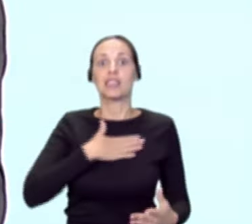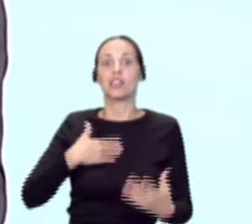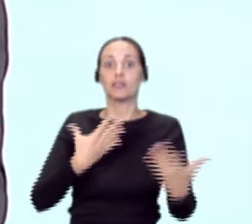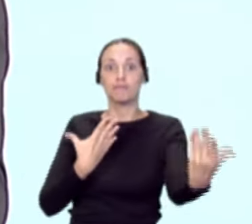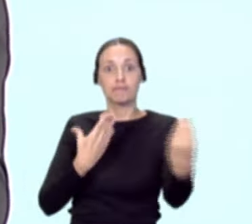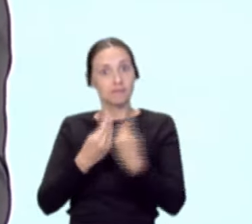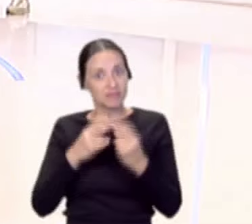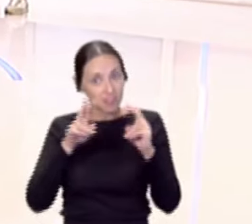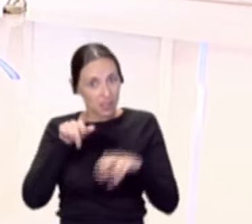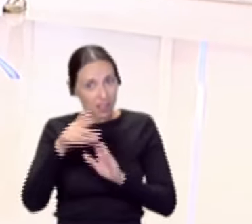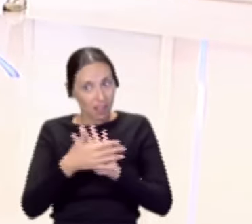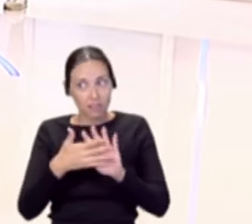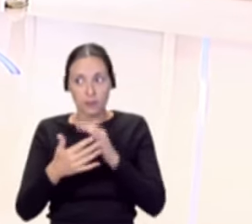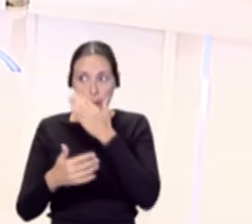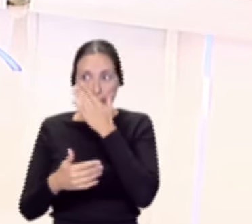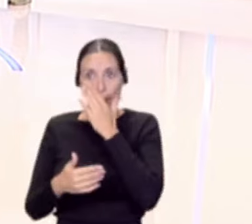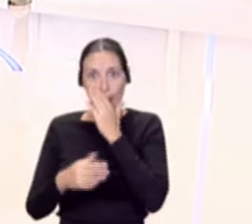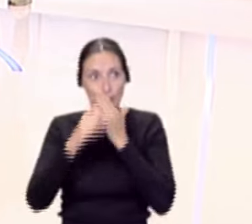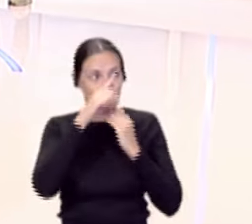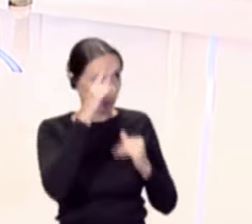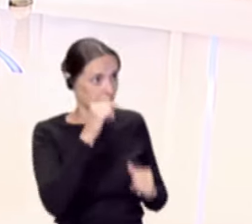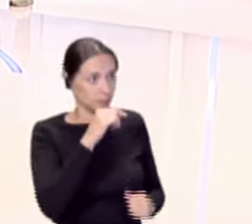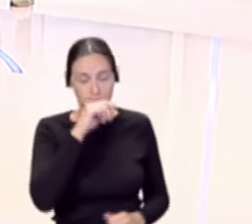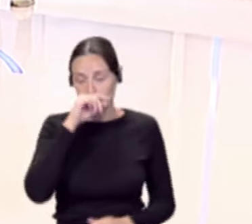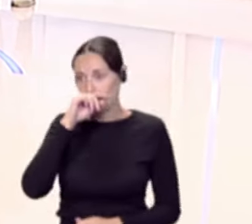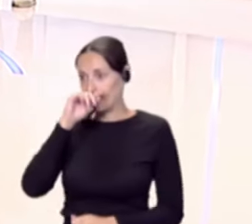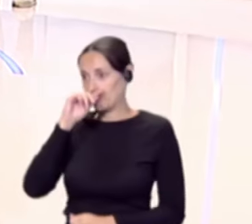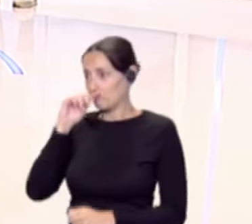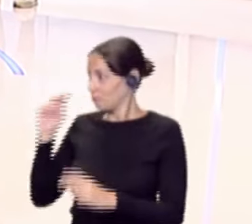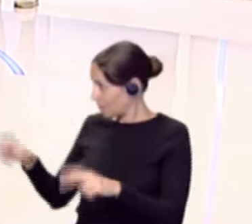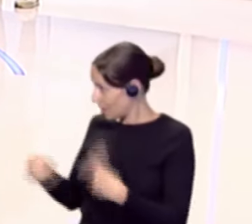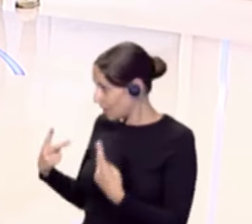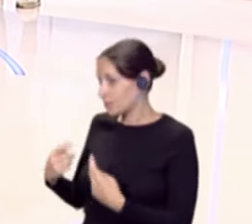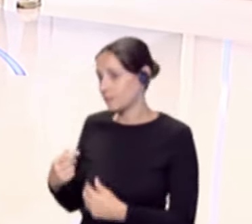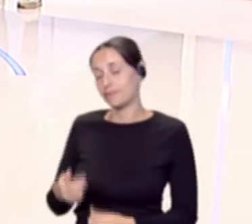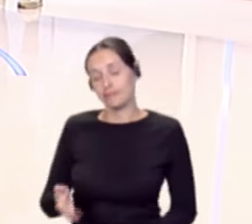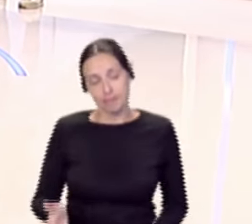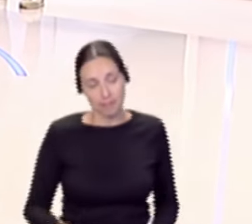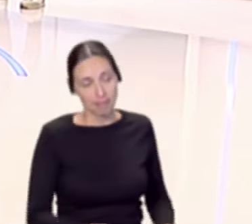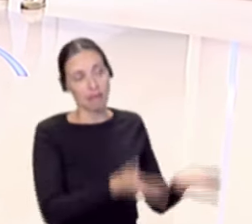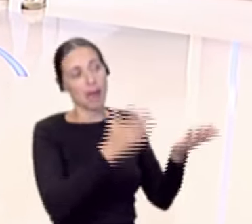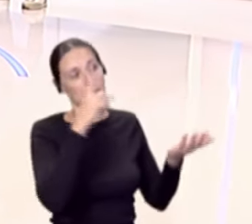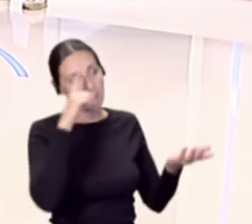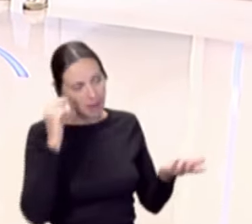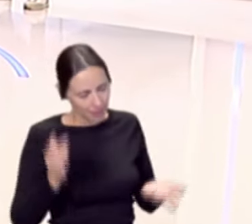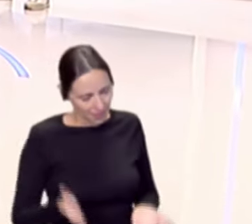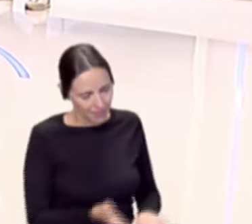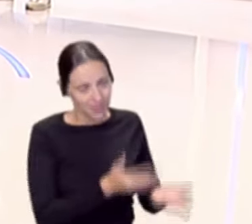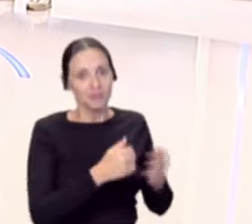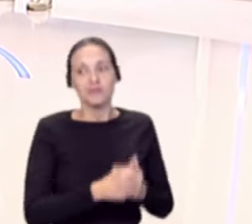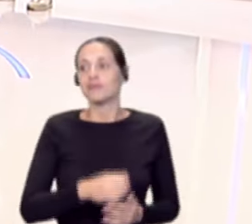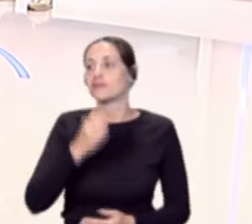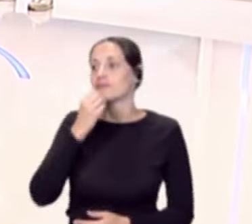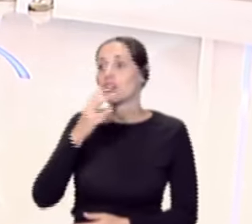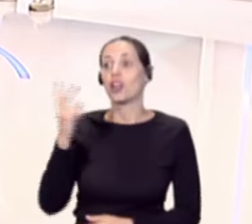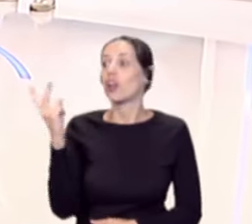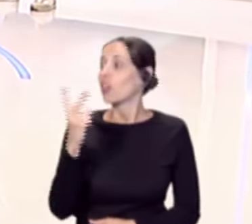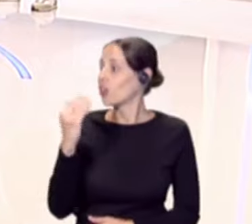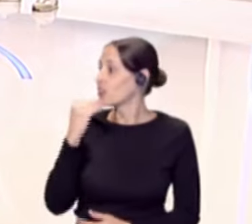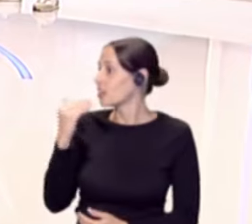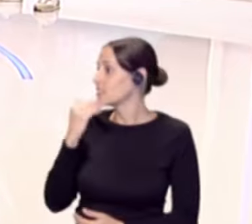te parece. Bueno, si Pilar me deja, no. Venga, vamos. Por supuesto. No, bueno. Me quedo huérfana, pero bueno, por un ratito, bueno, pues María y Verónica, gracias. Y